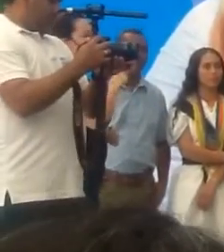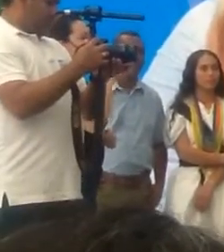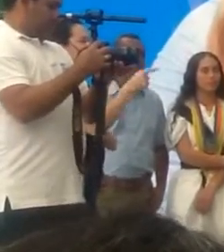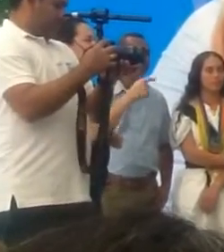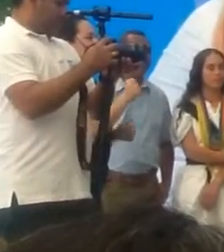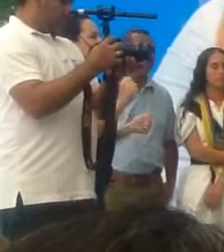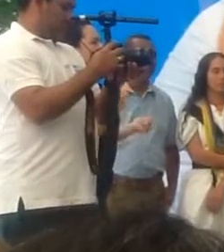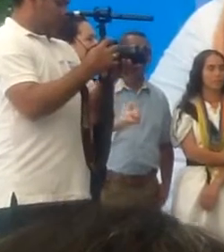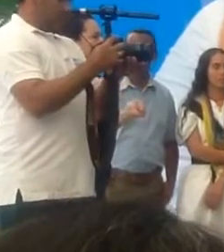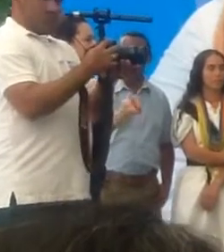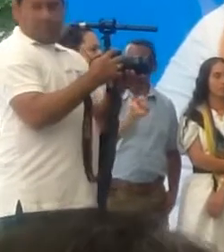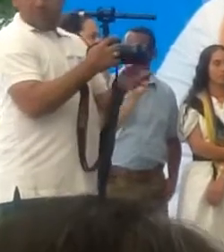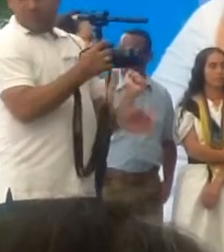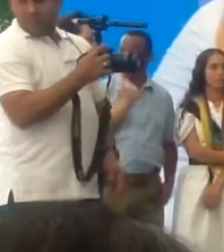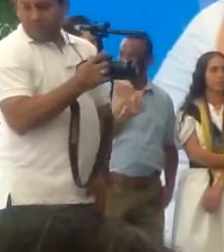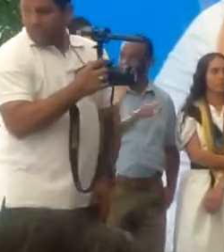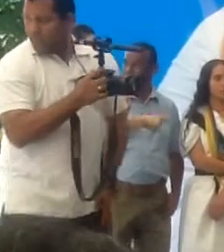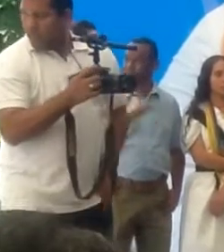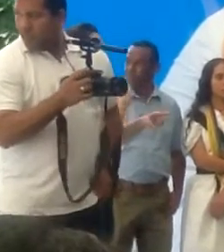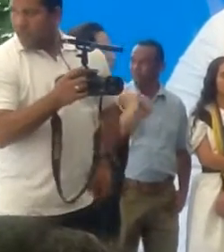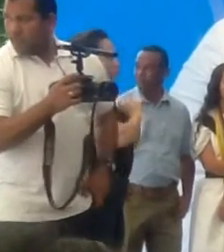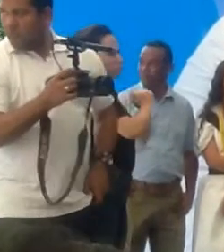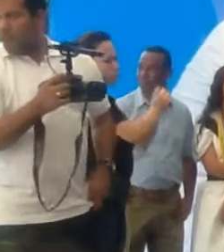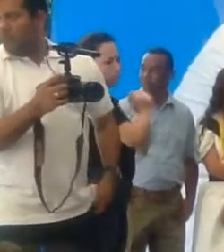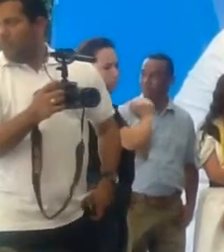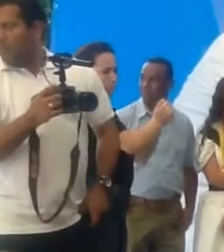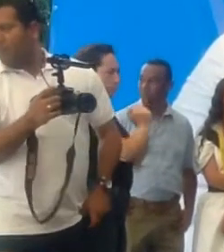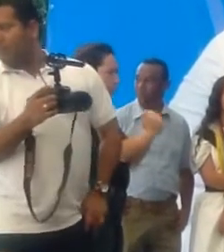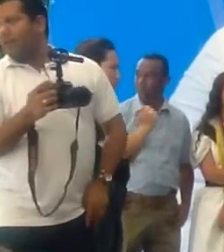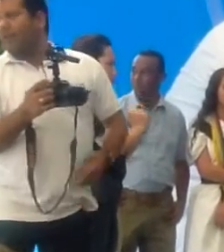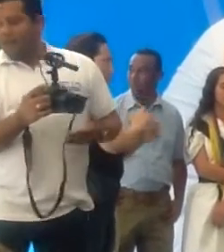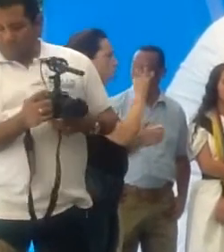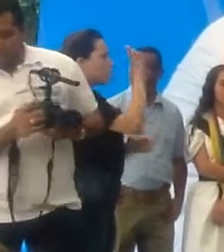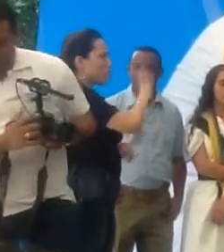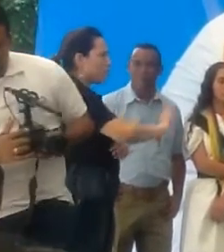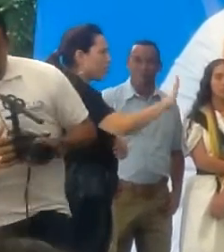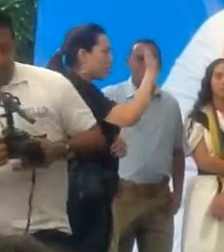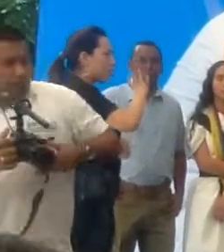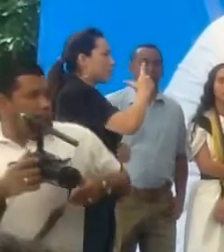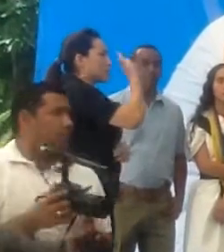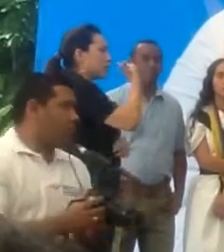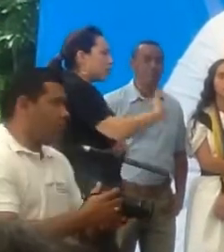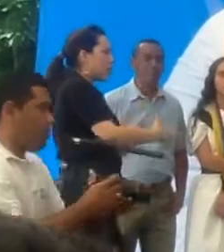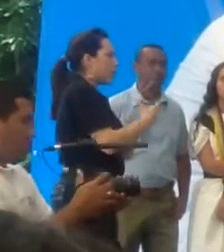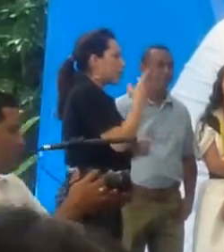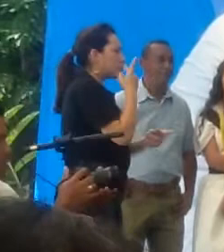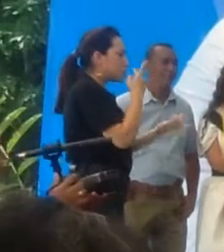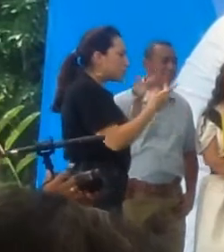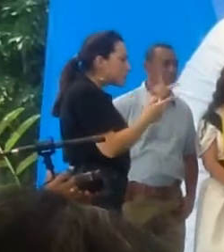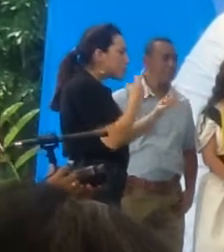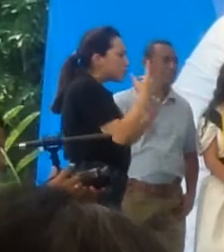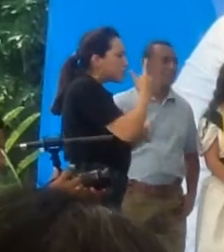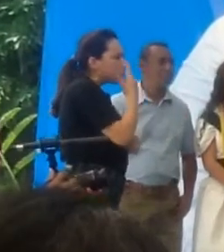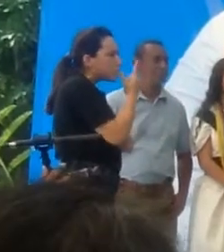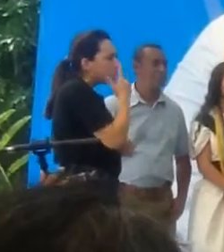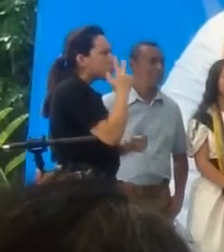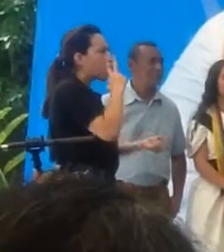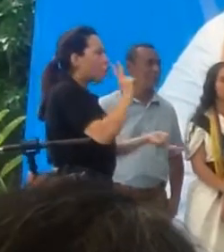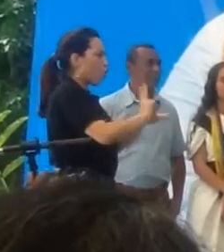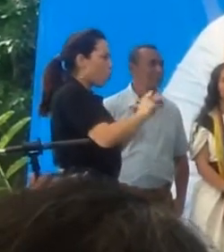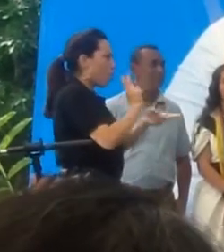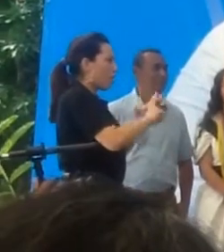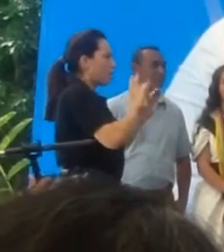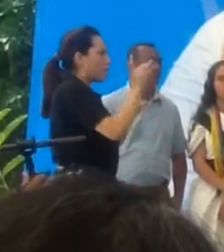recorrido conmigo y con mis amigos, con los ciudadanos del departamento de Magdalena, la ciudad de Santa Marta. Conoce